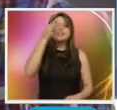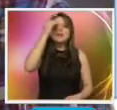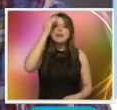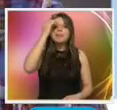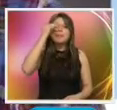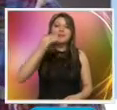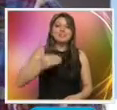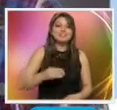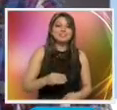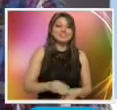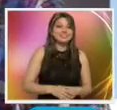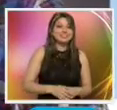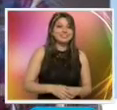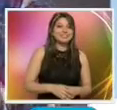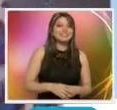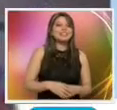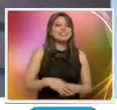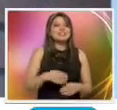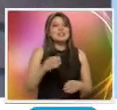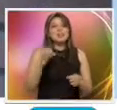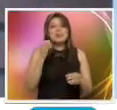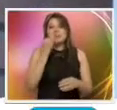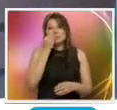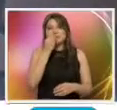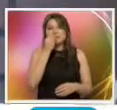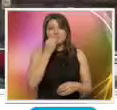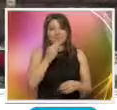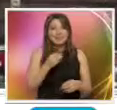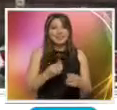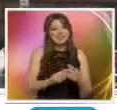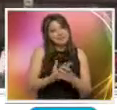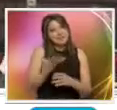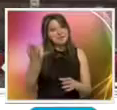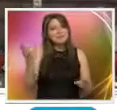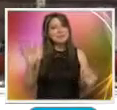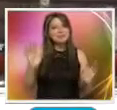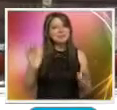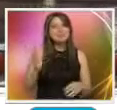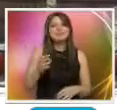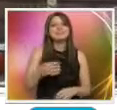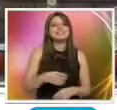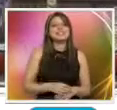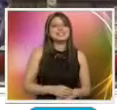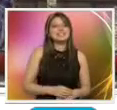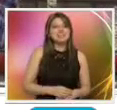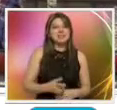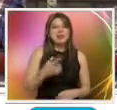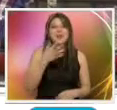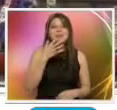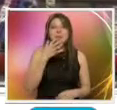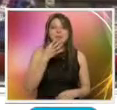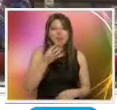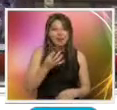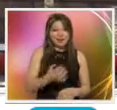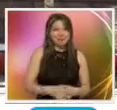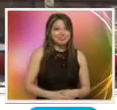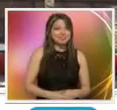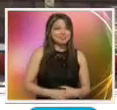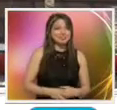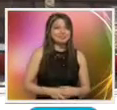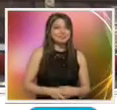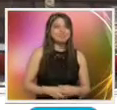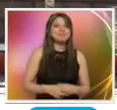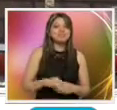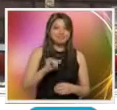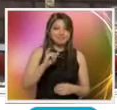está viendo aquí en la ciudad y además para que Pues degusten algo rico, ¿no? Eso es todo, Jonathan. Pues vamos a compartirles a